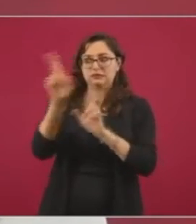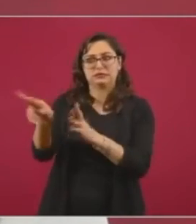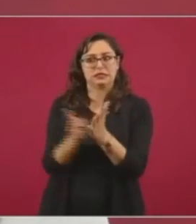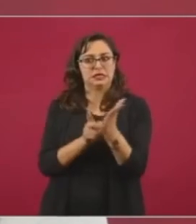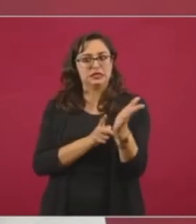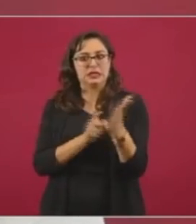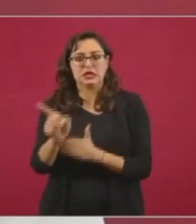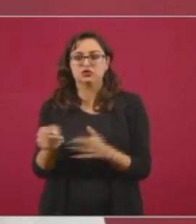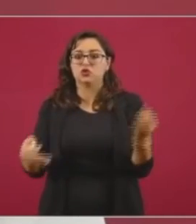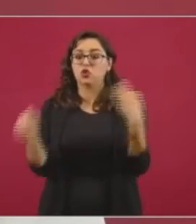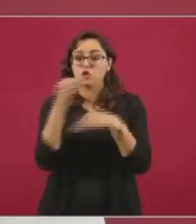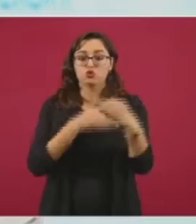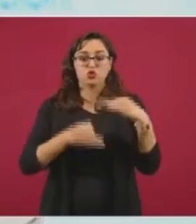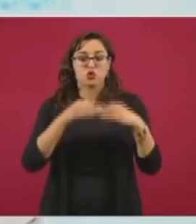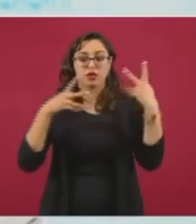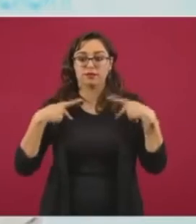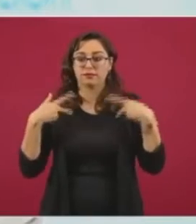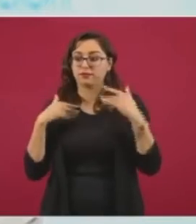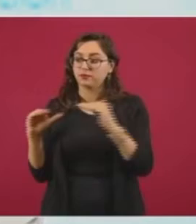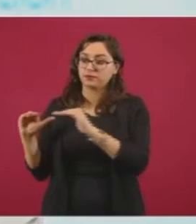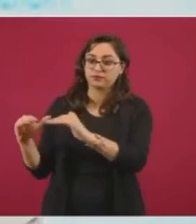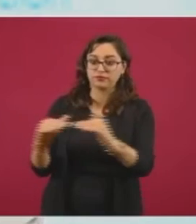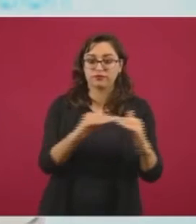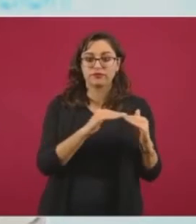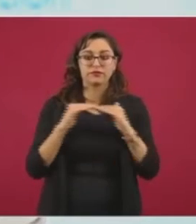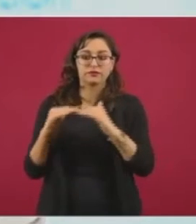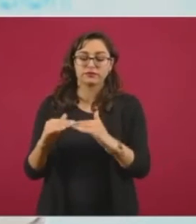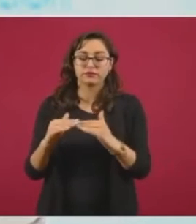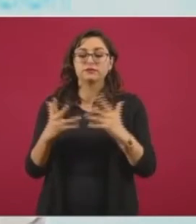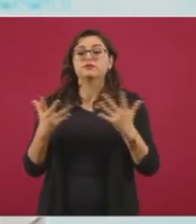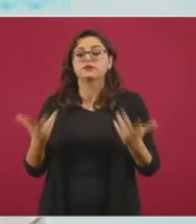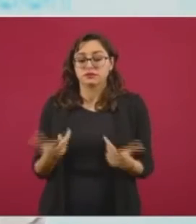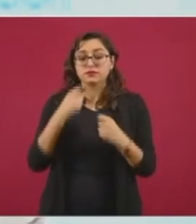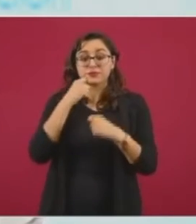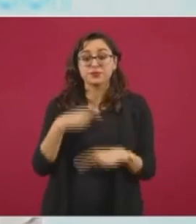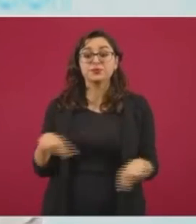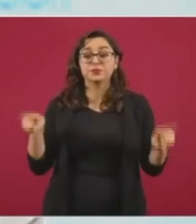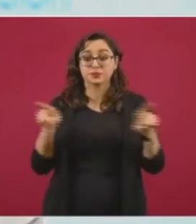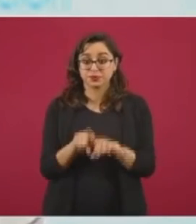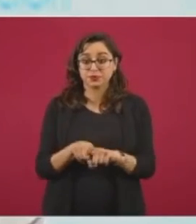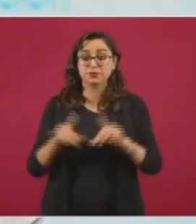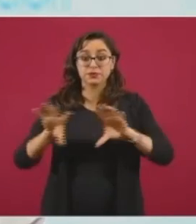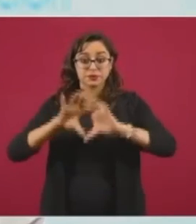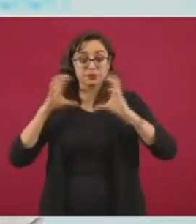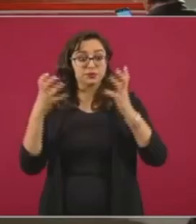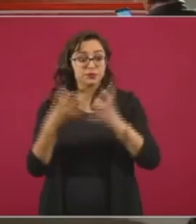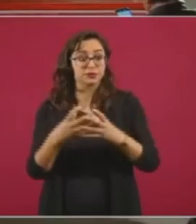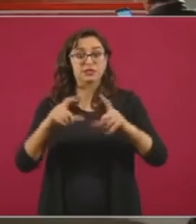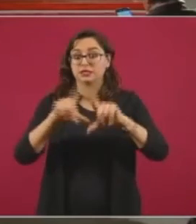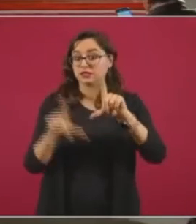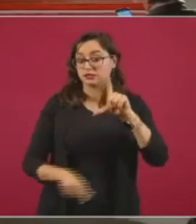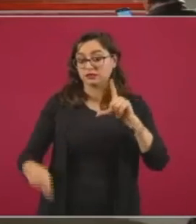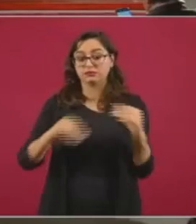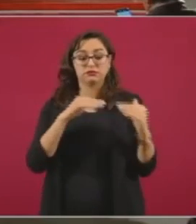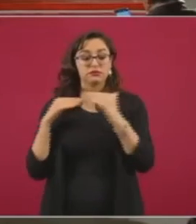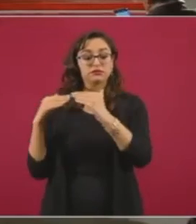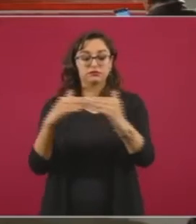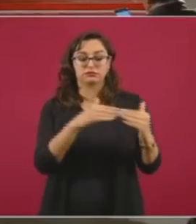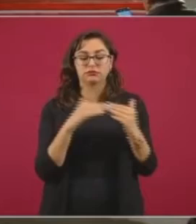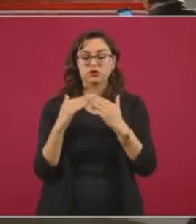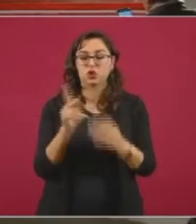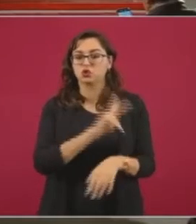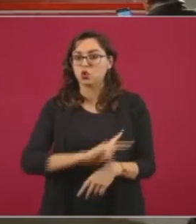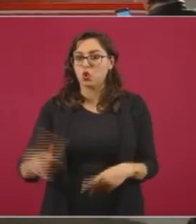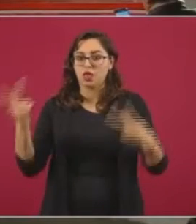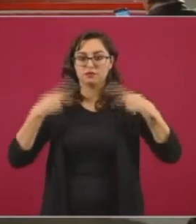trato igualitario a todas las comunidades en México, lograr también una equidad global y nacional respecto al acceso y